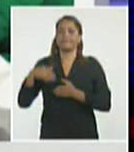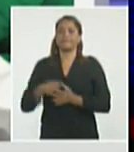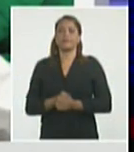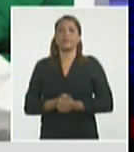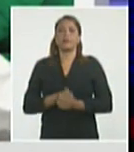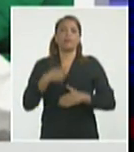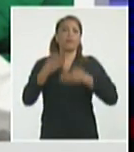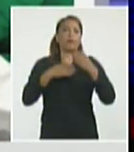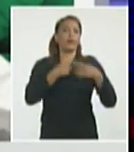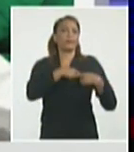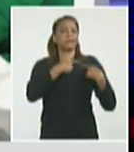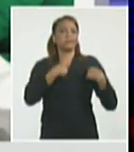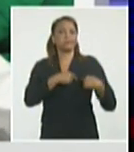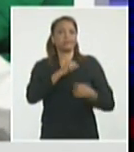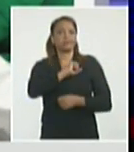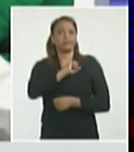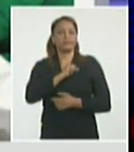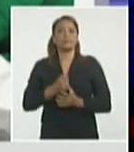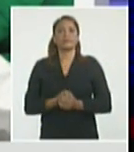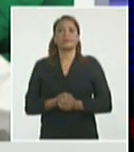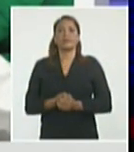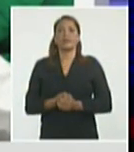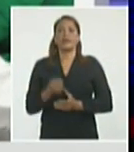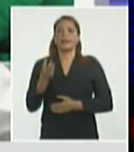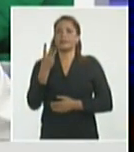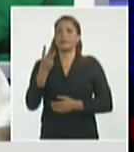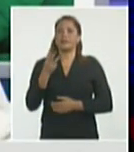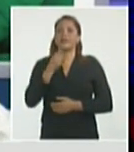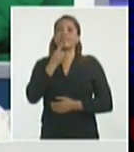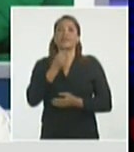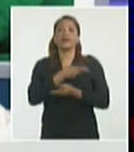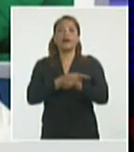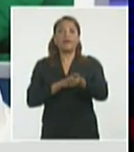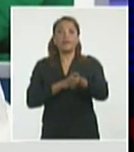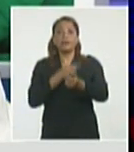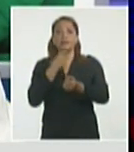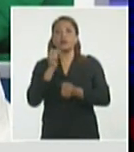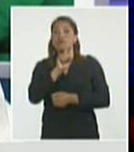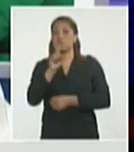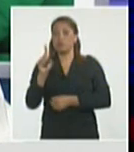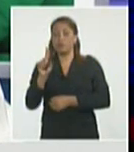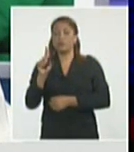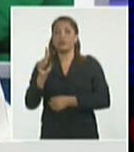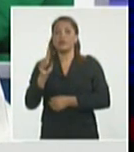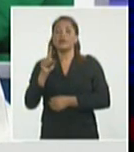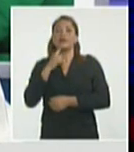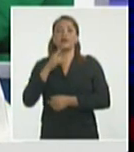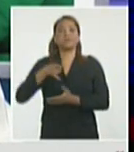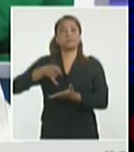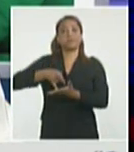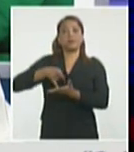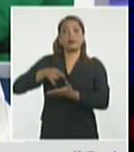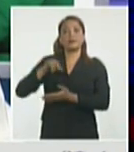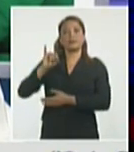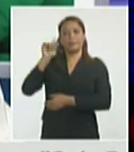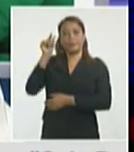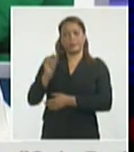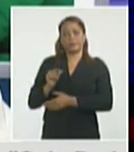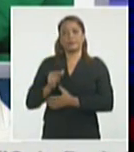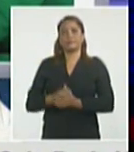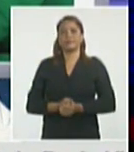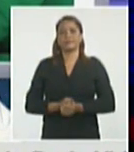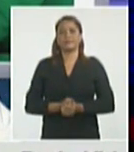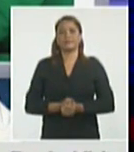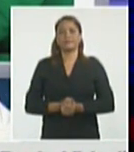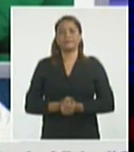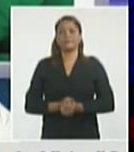cardiopatía isquémica en 13. La diabetes mellitus en 11. Y la obesidad en 6 de los fallecidos. Realmente tener en